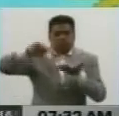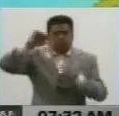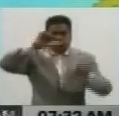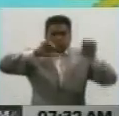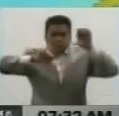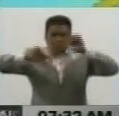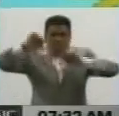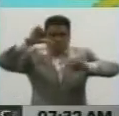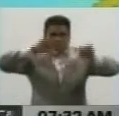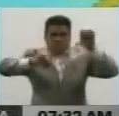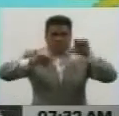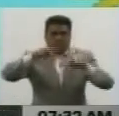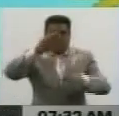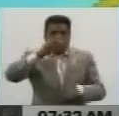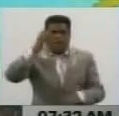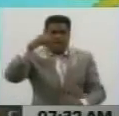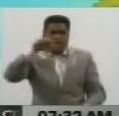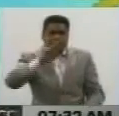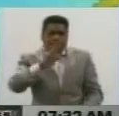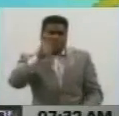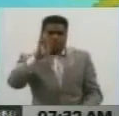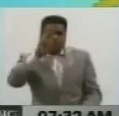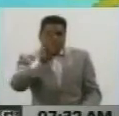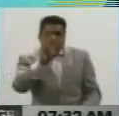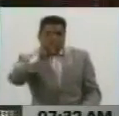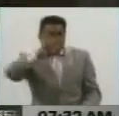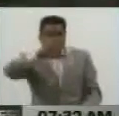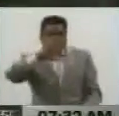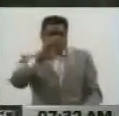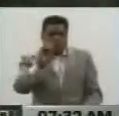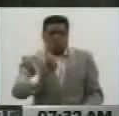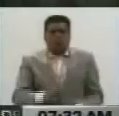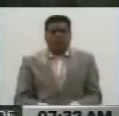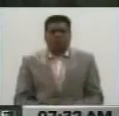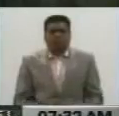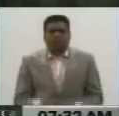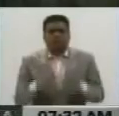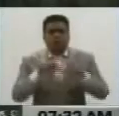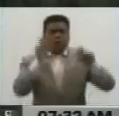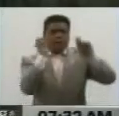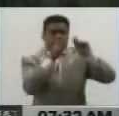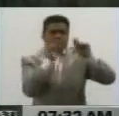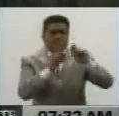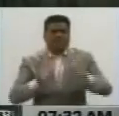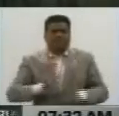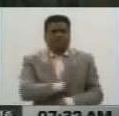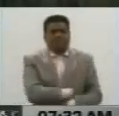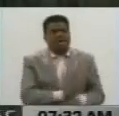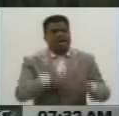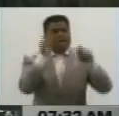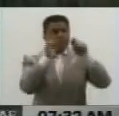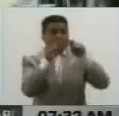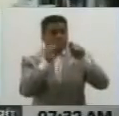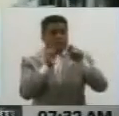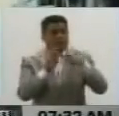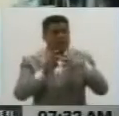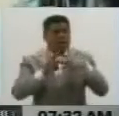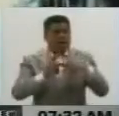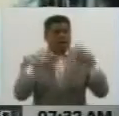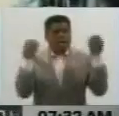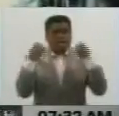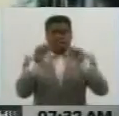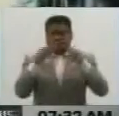actividades conexas a la industria minera de Venezuela. La actividad minera es una de las prácticas que moviliza